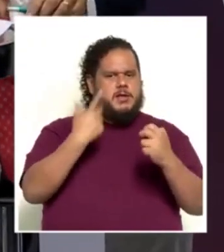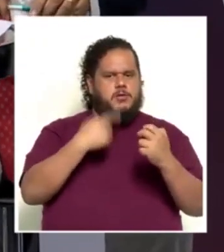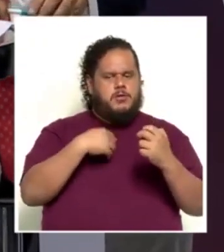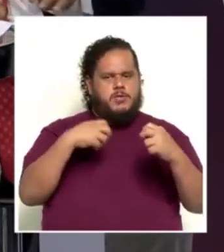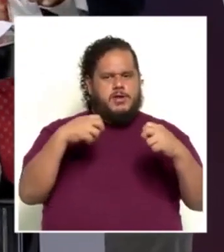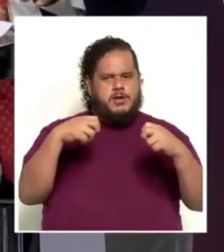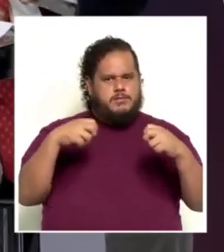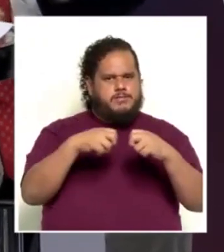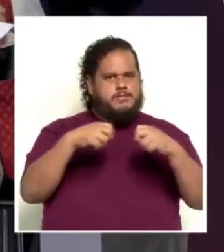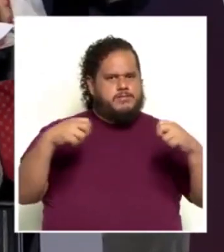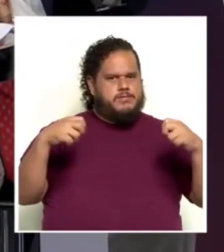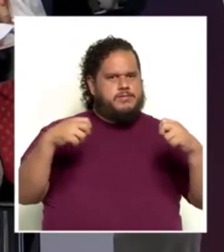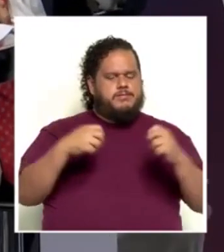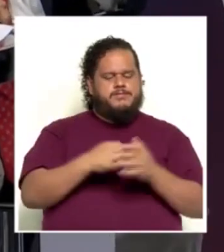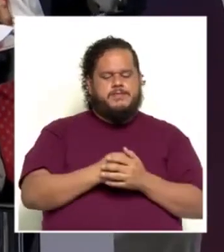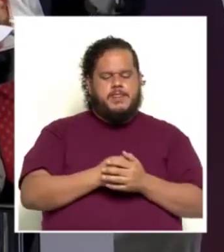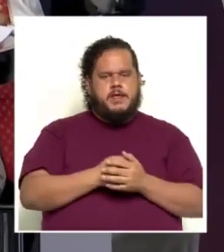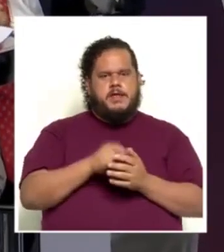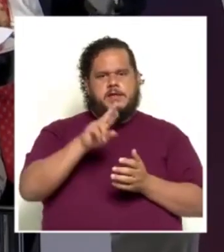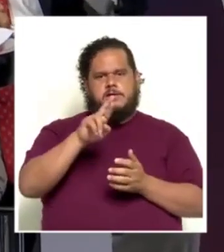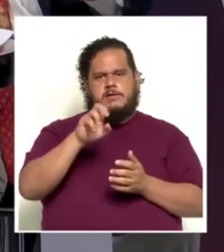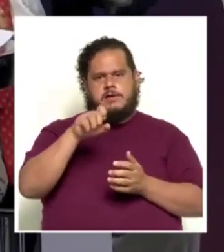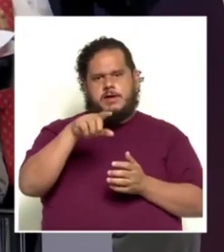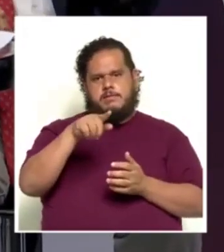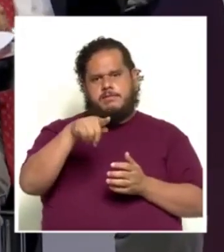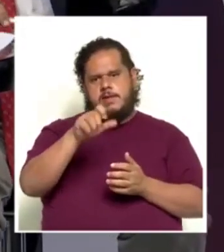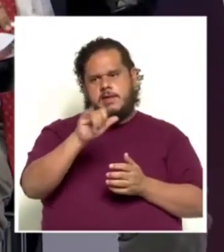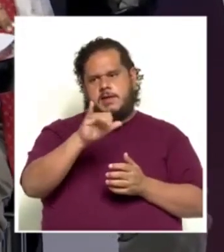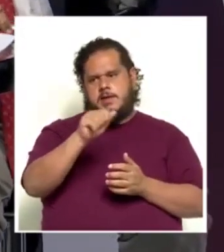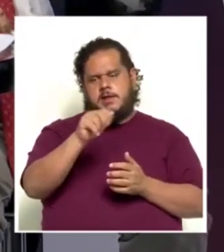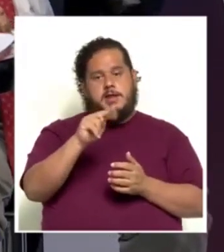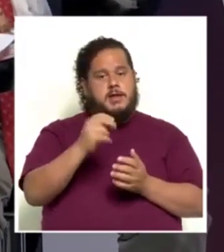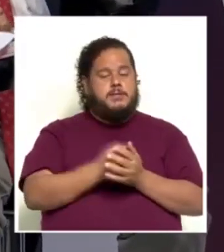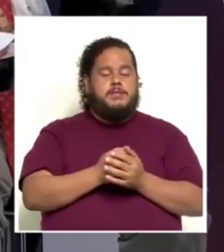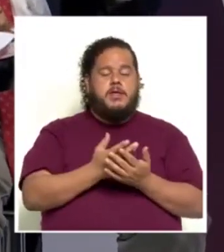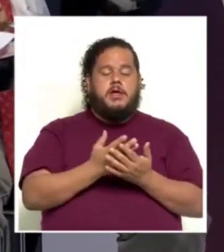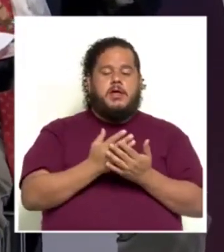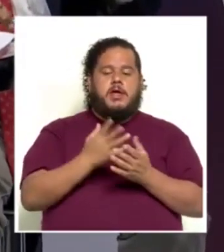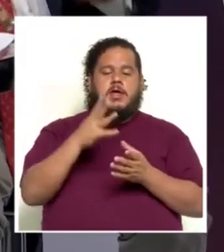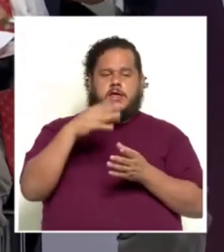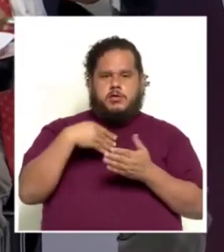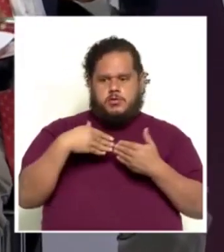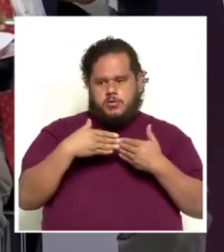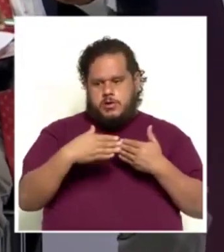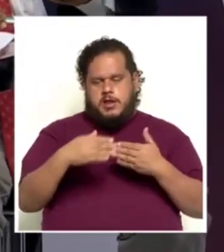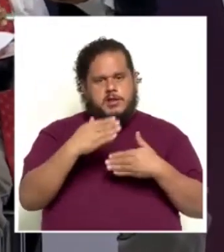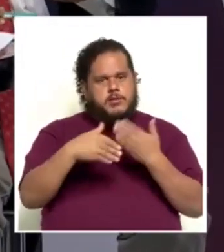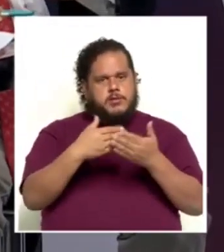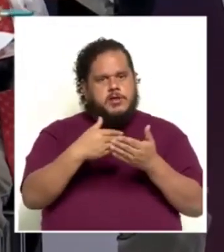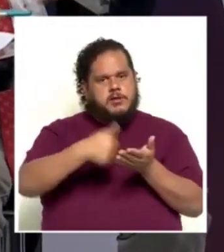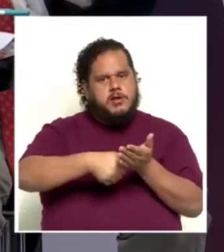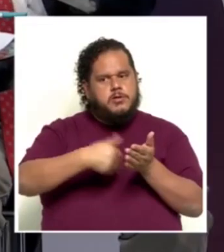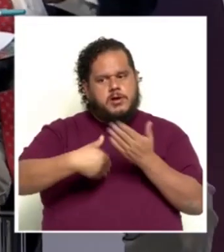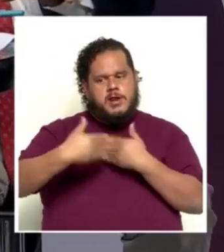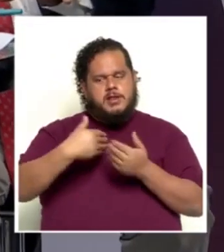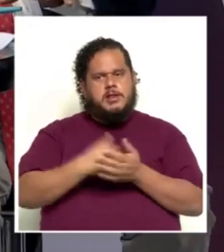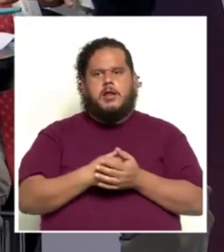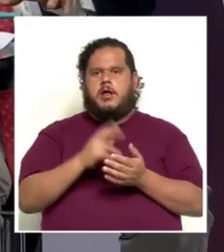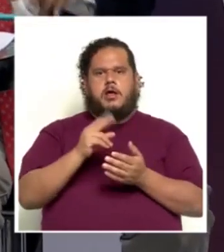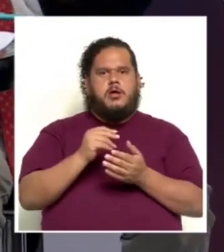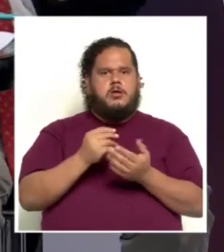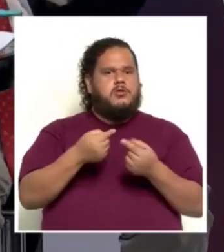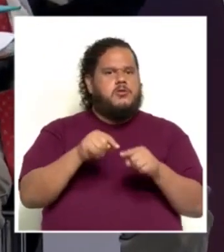repelían, que había funcionado muy bien durante el proceso electoral anterior. No